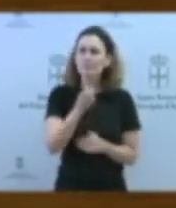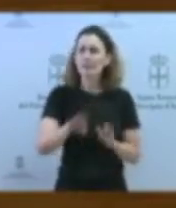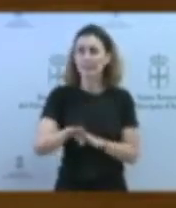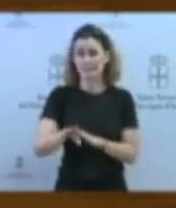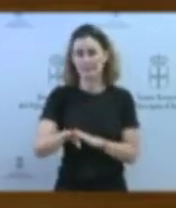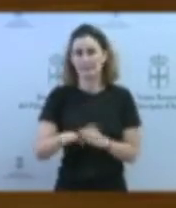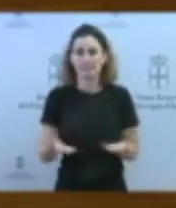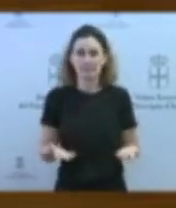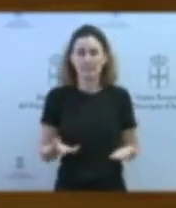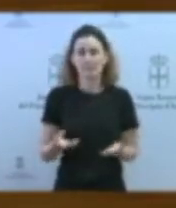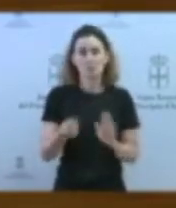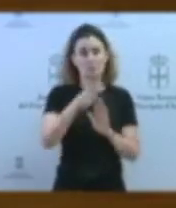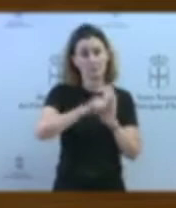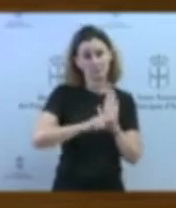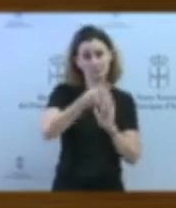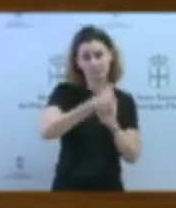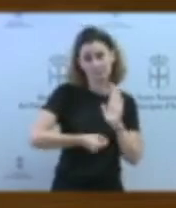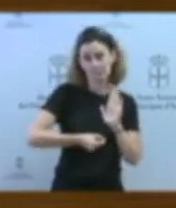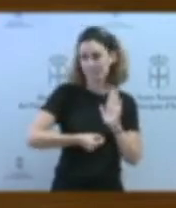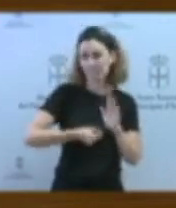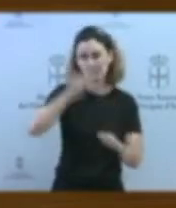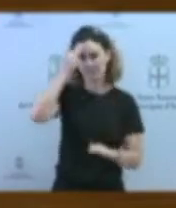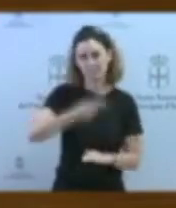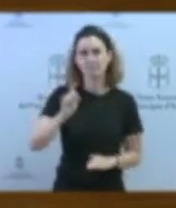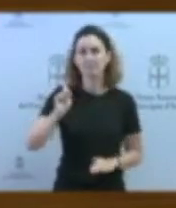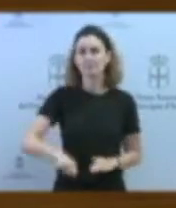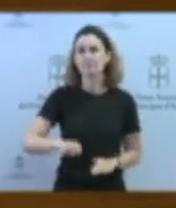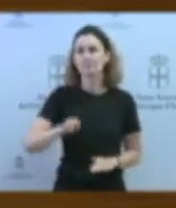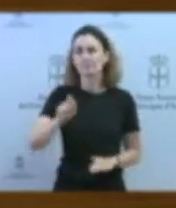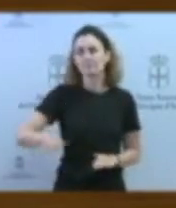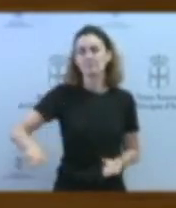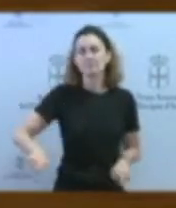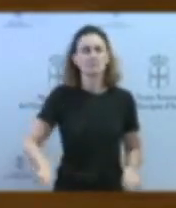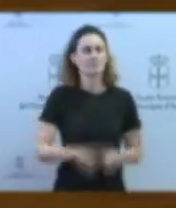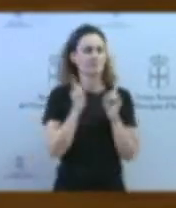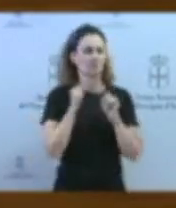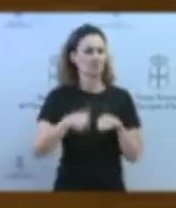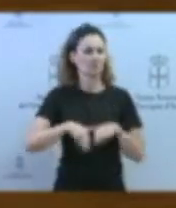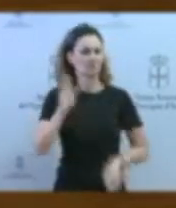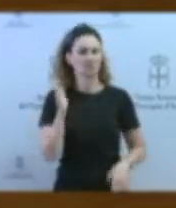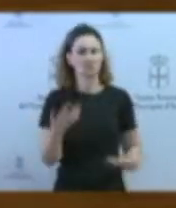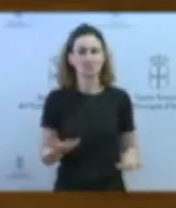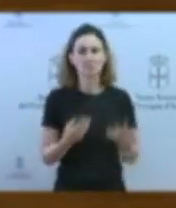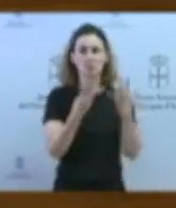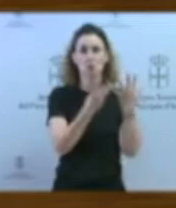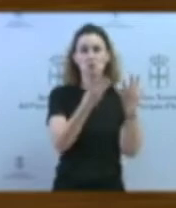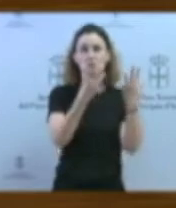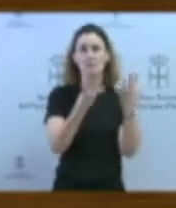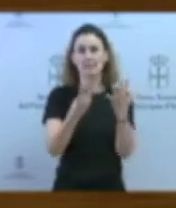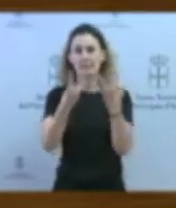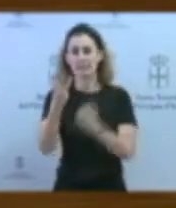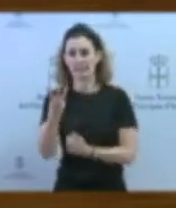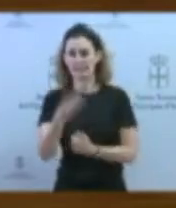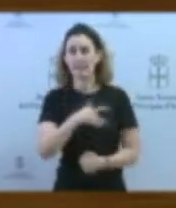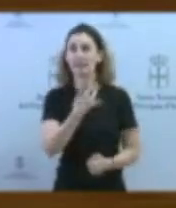a los jueces y no ellos importa lo más mínimo. De los 873 indultos que concedió el gobierno de Rajoy entre